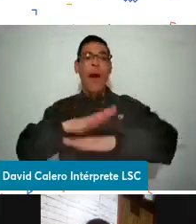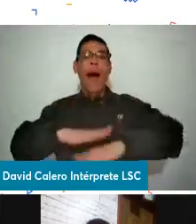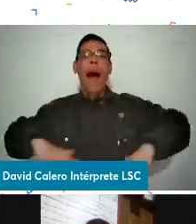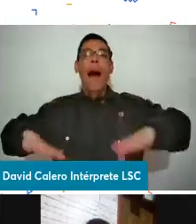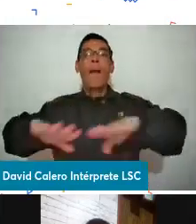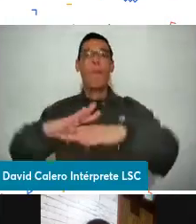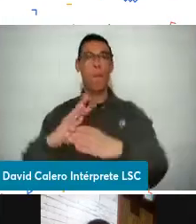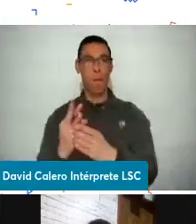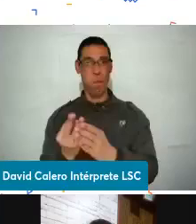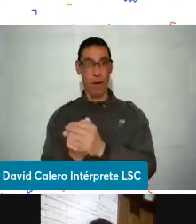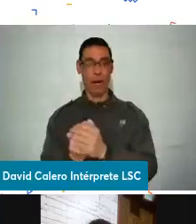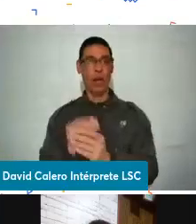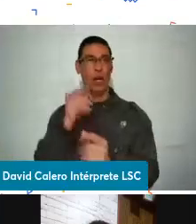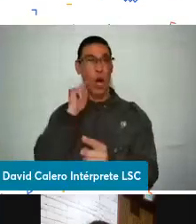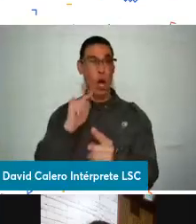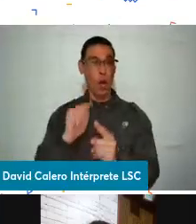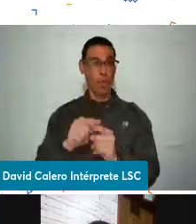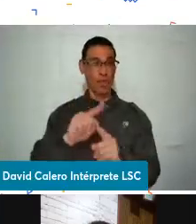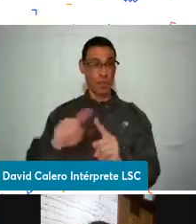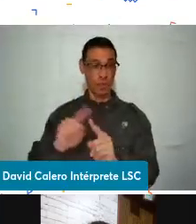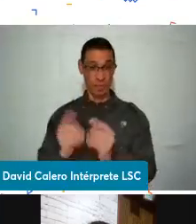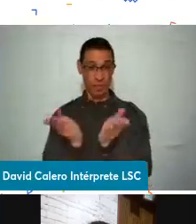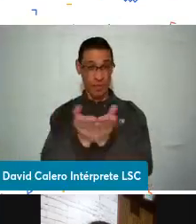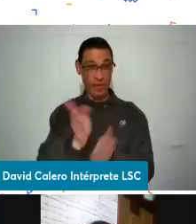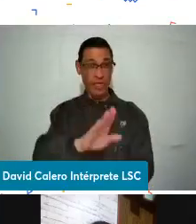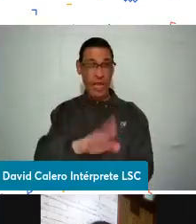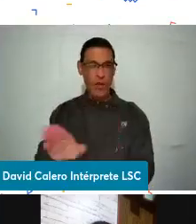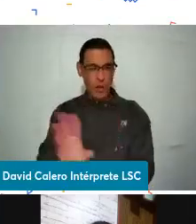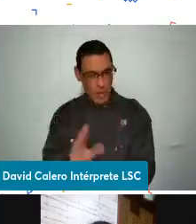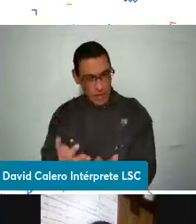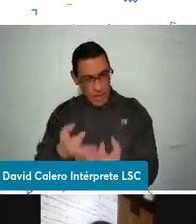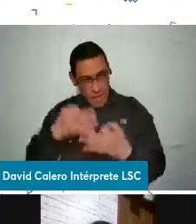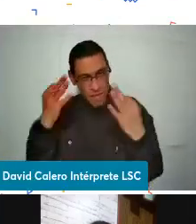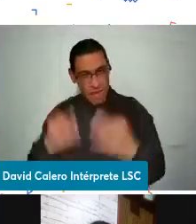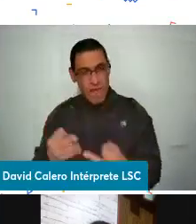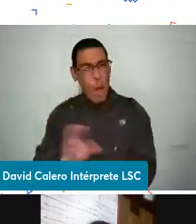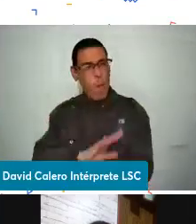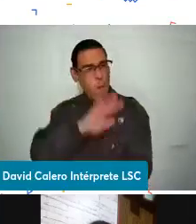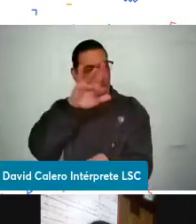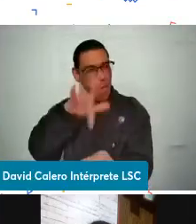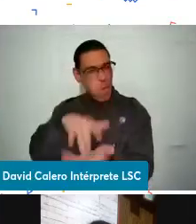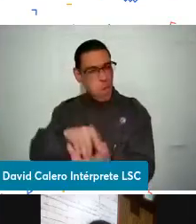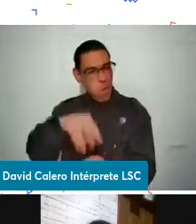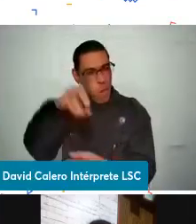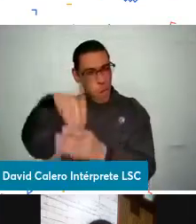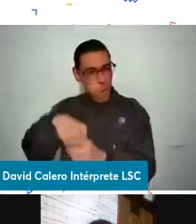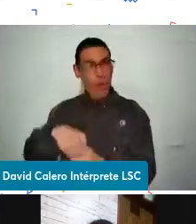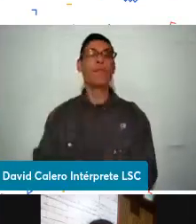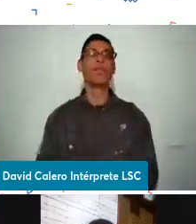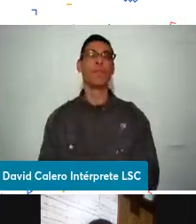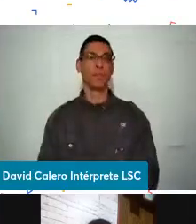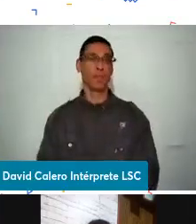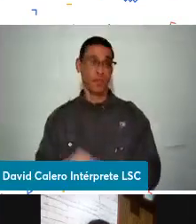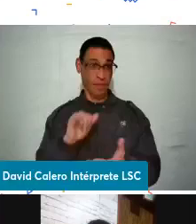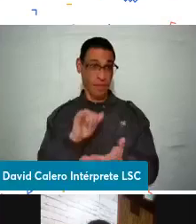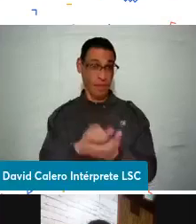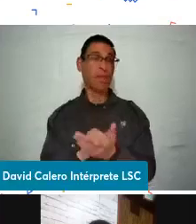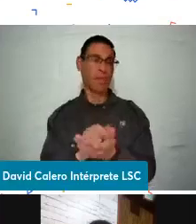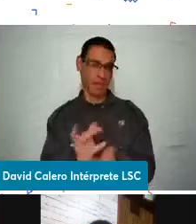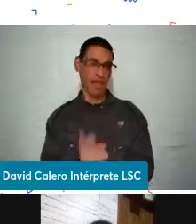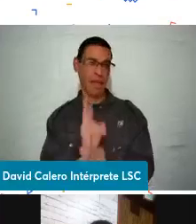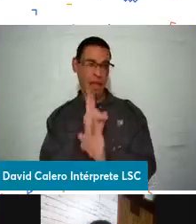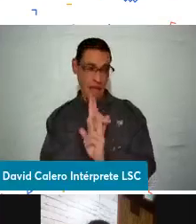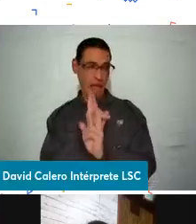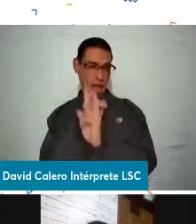los estudiantes involucrarse realmente. Entonces, para responder un poco la pregunta,